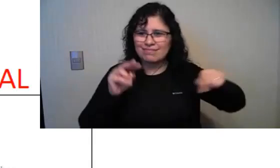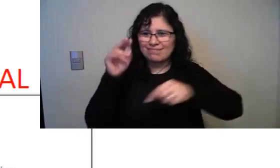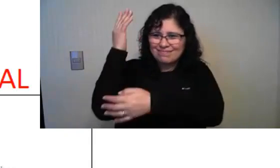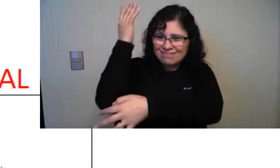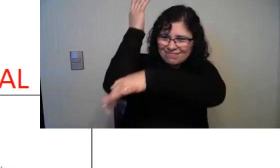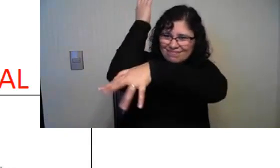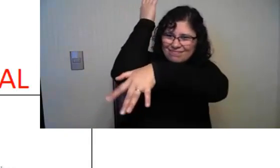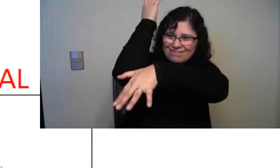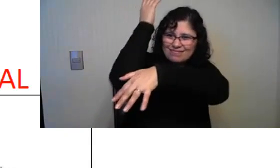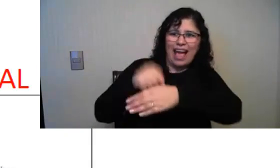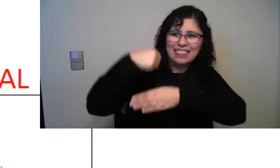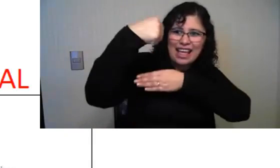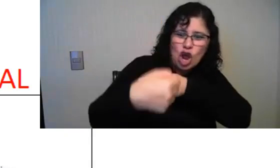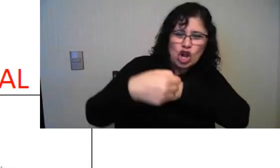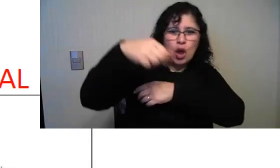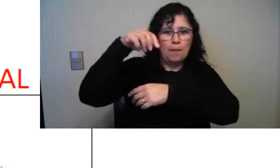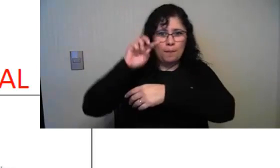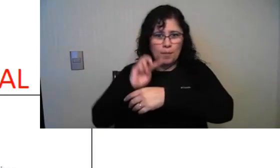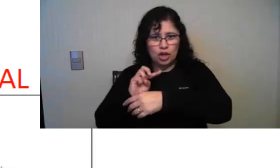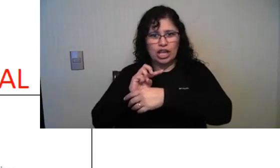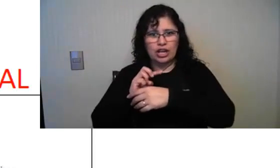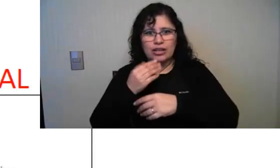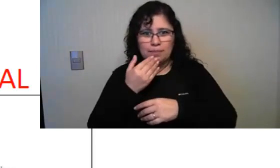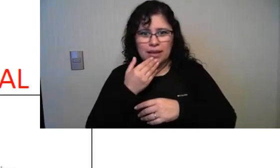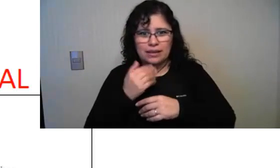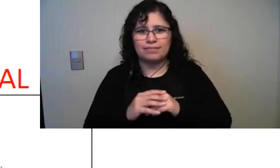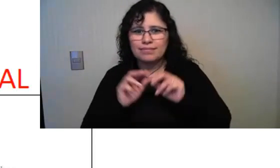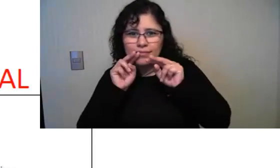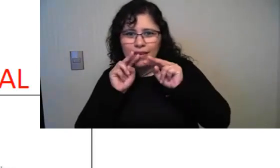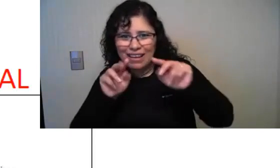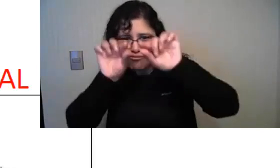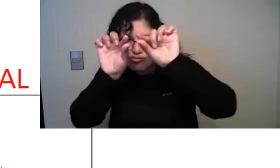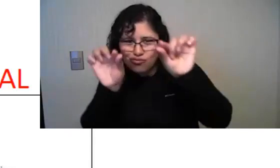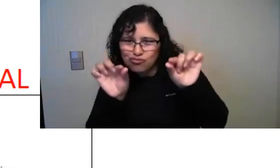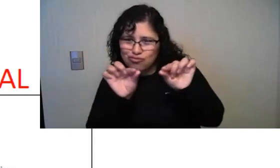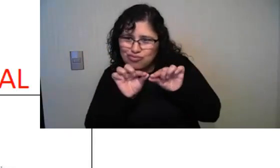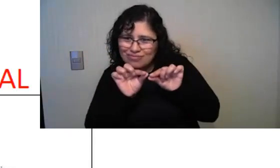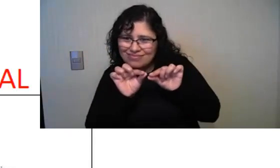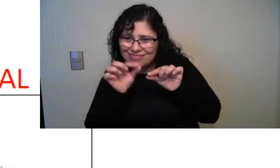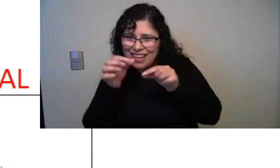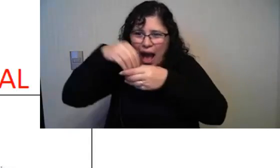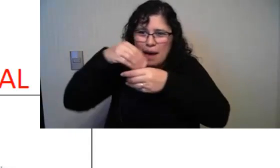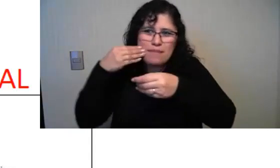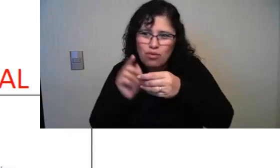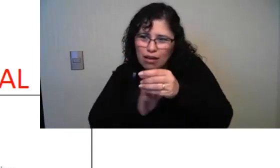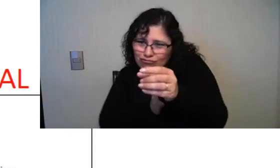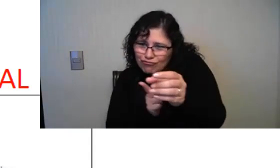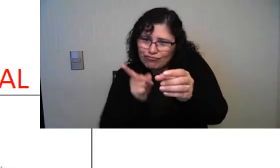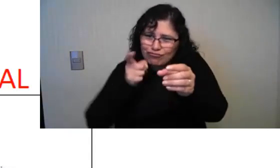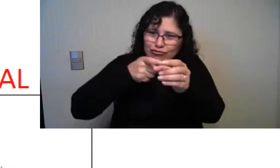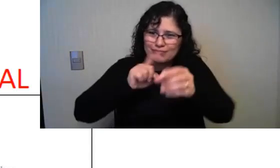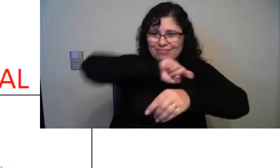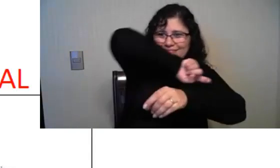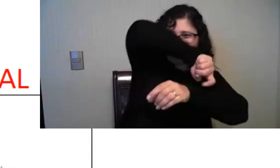una anterior y otra posterior. ¿Ya? La anterior y posterior que se van a unir